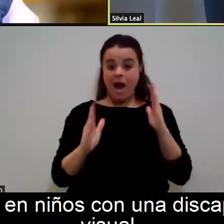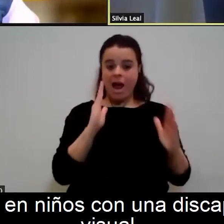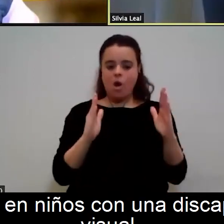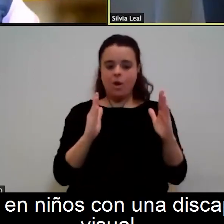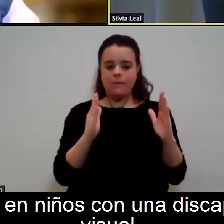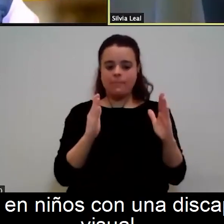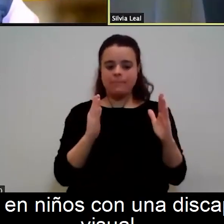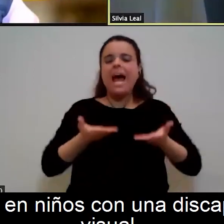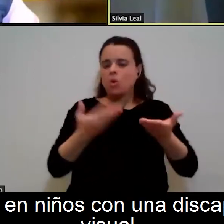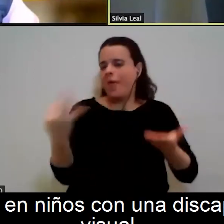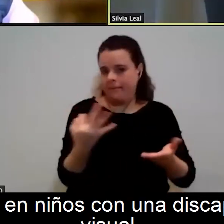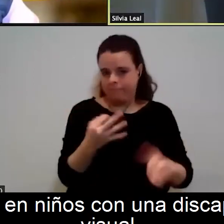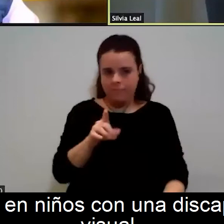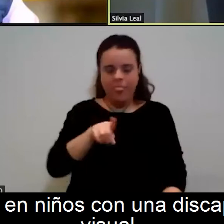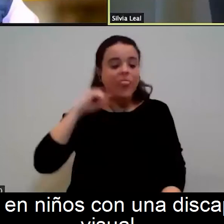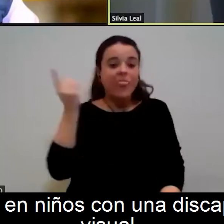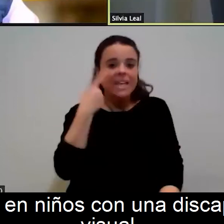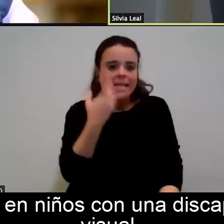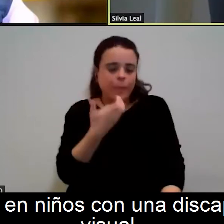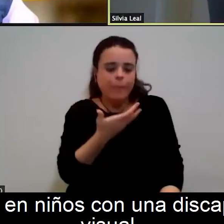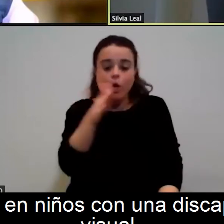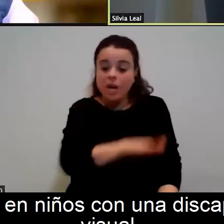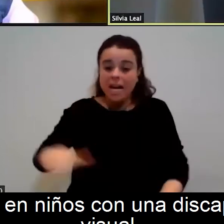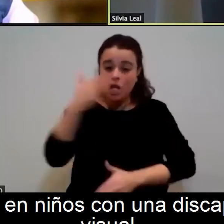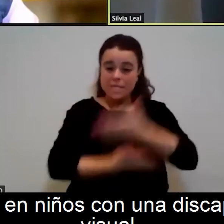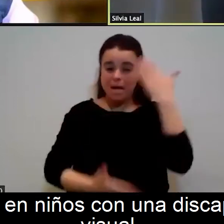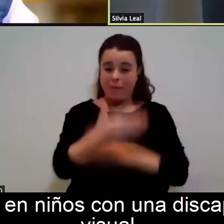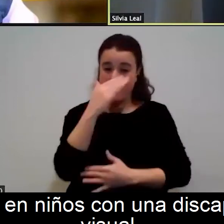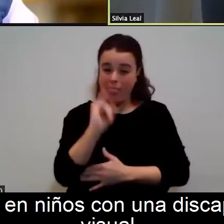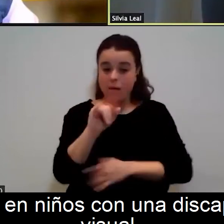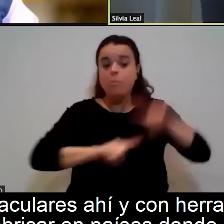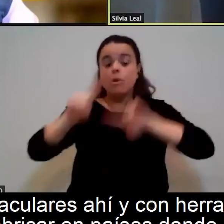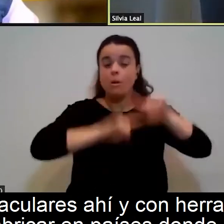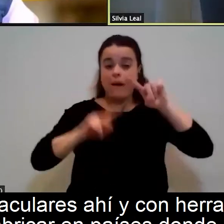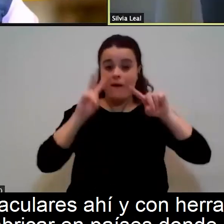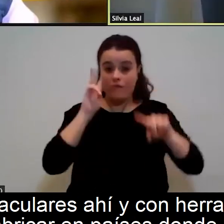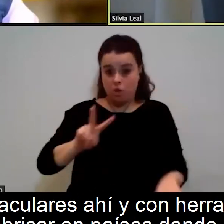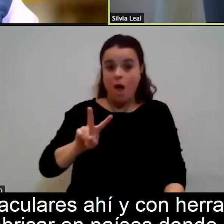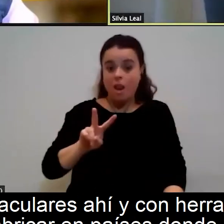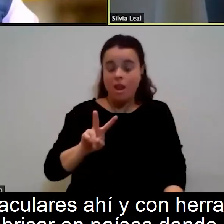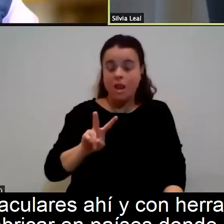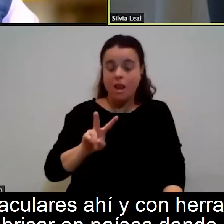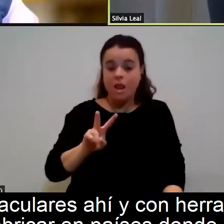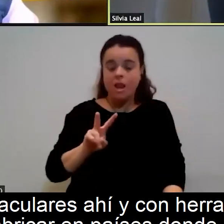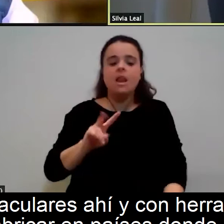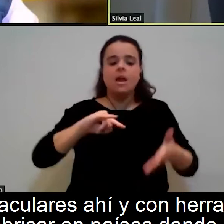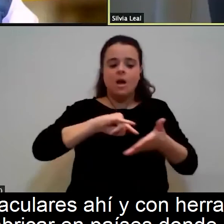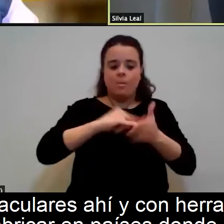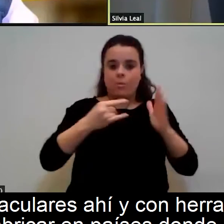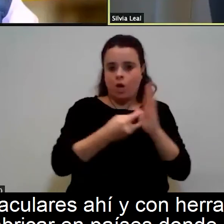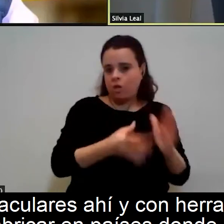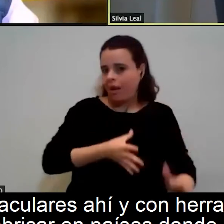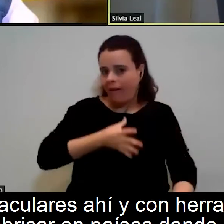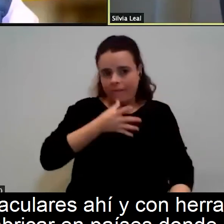Por ejemplo, en niños con una discapacidad, un problema visual, Hay proyectos espectaculares